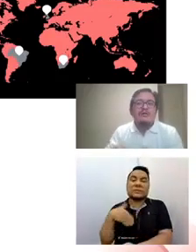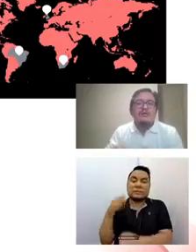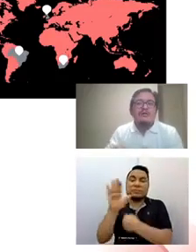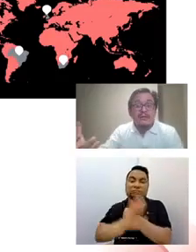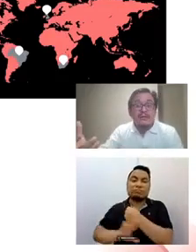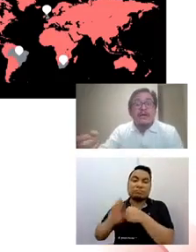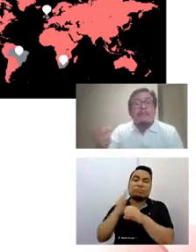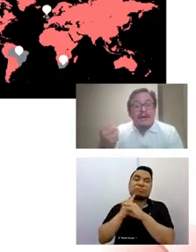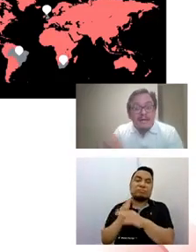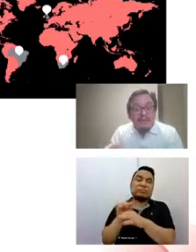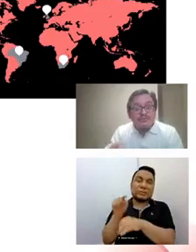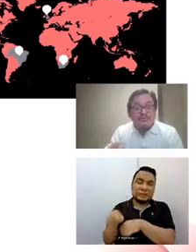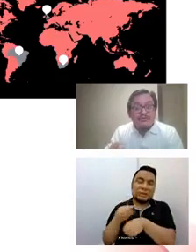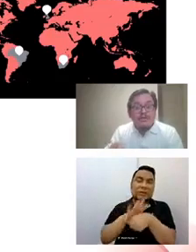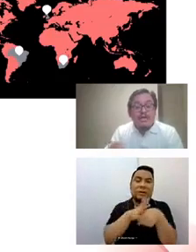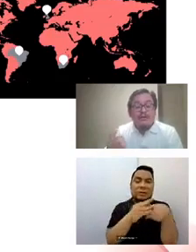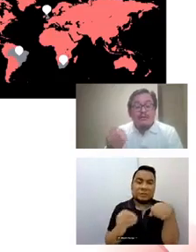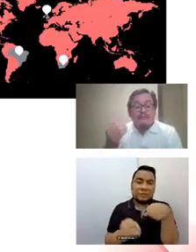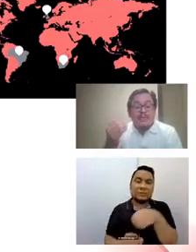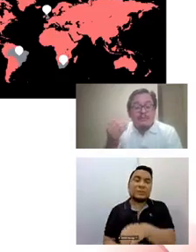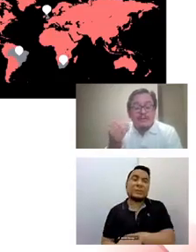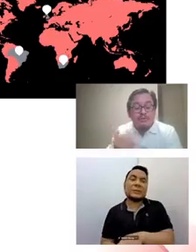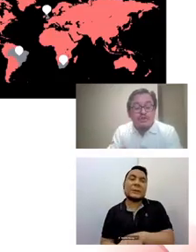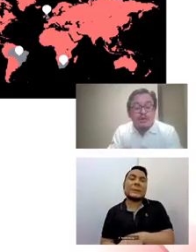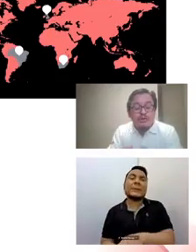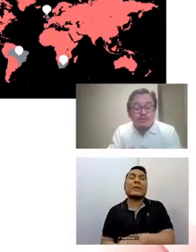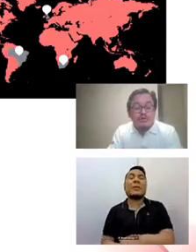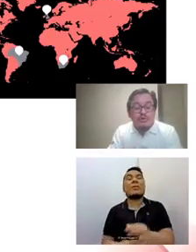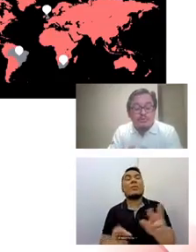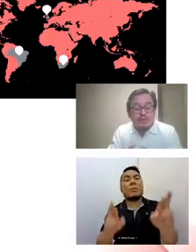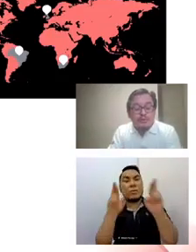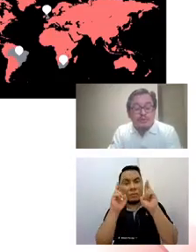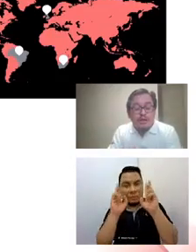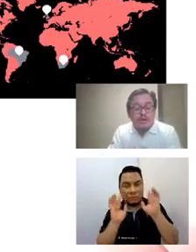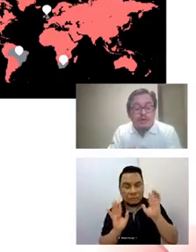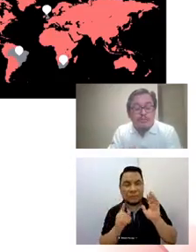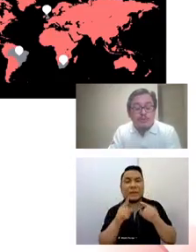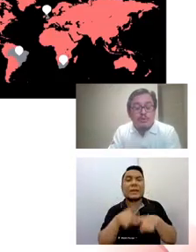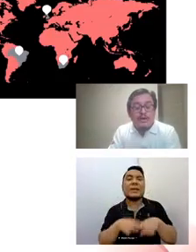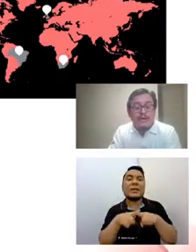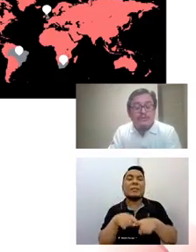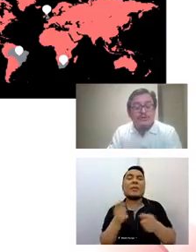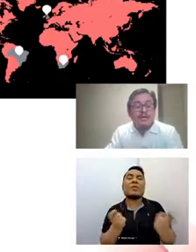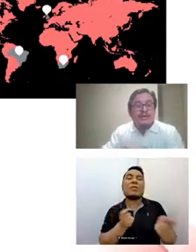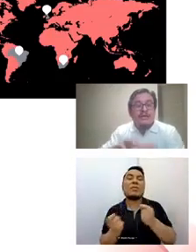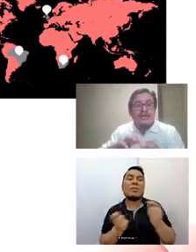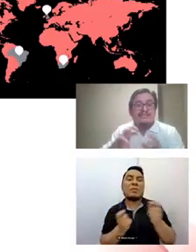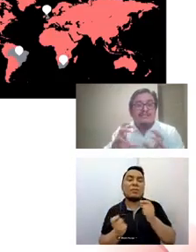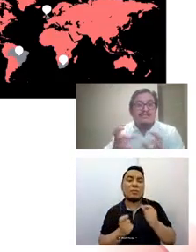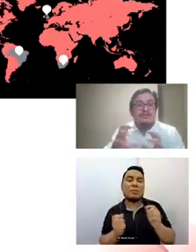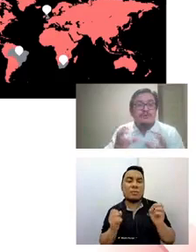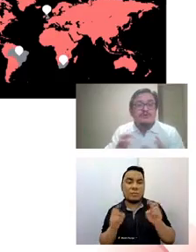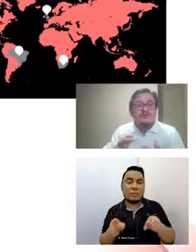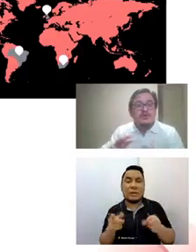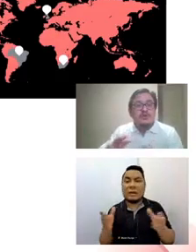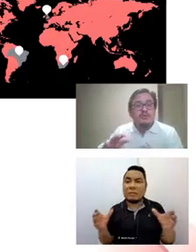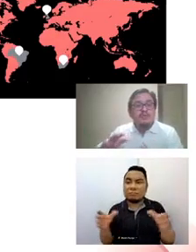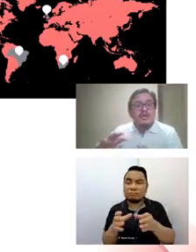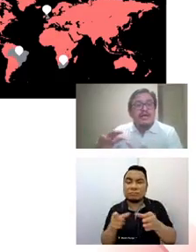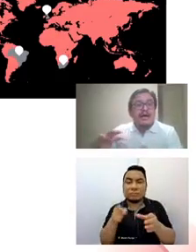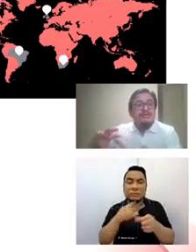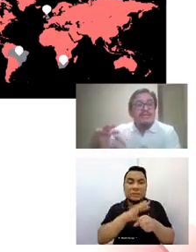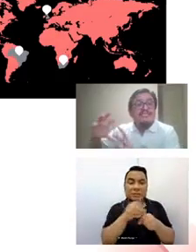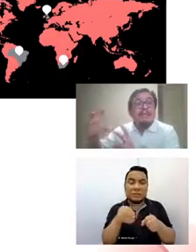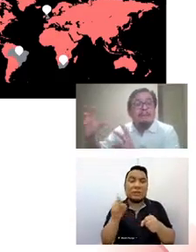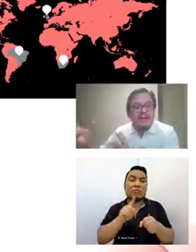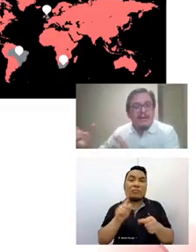va a ser efectiva ante estas variantes. Esperemos, y va a depender mucho del control oportuno que hagamos, que estos virus